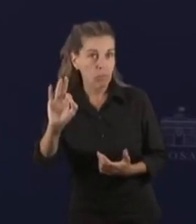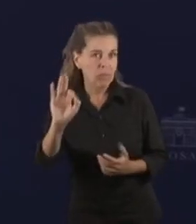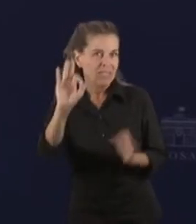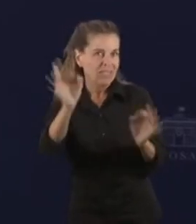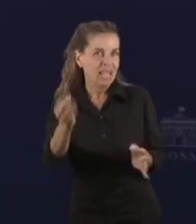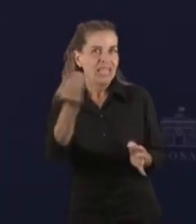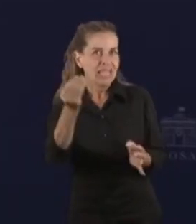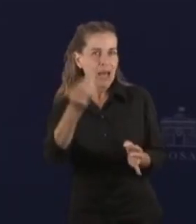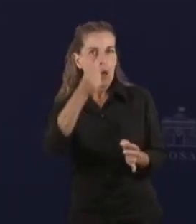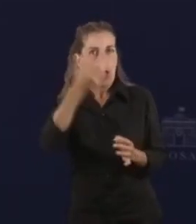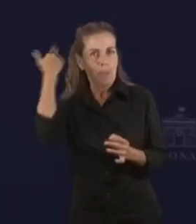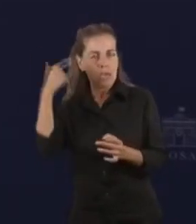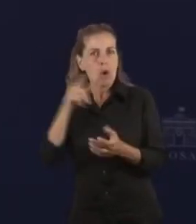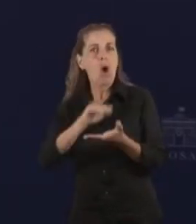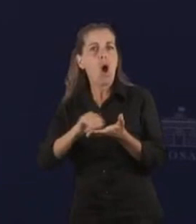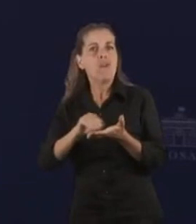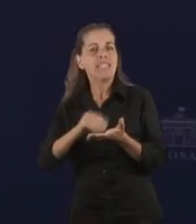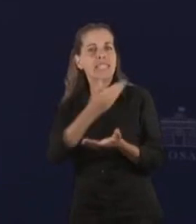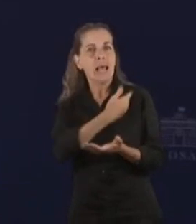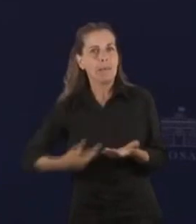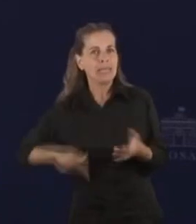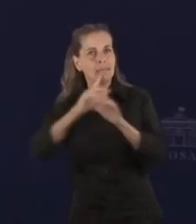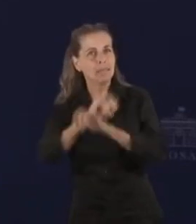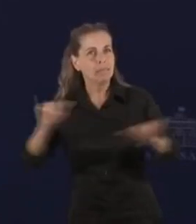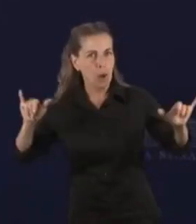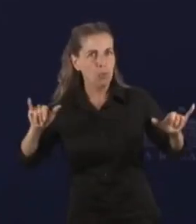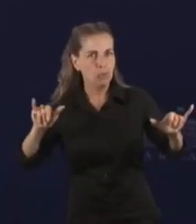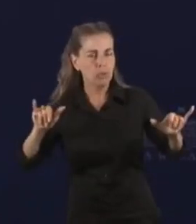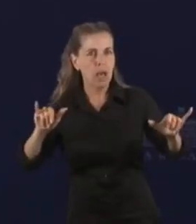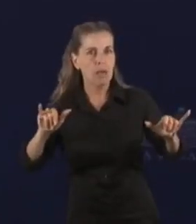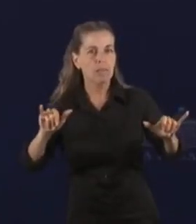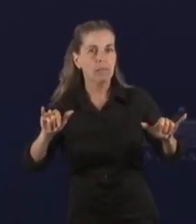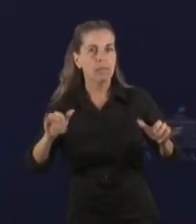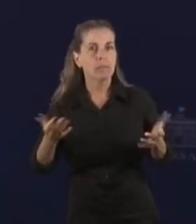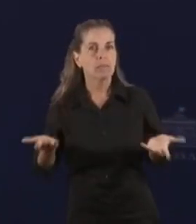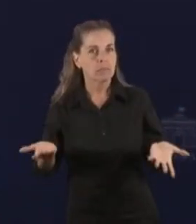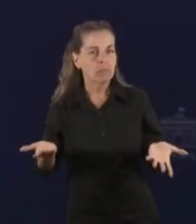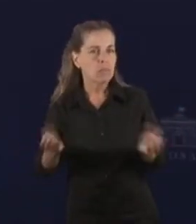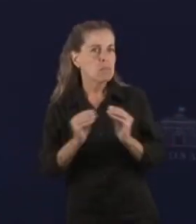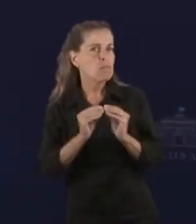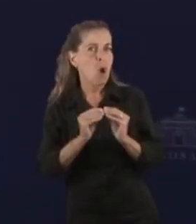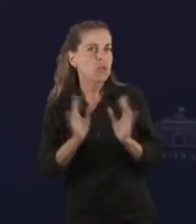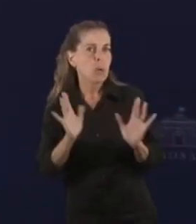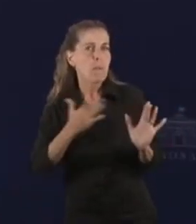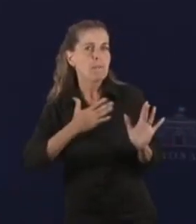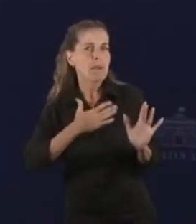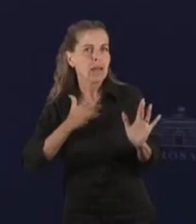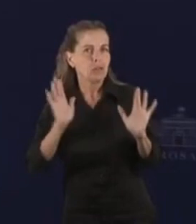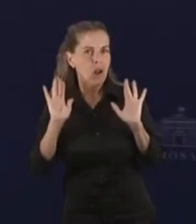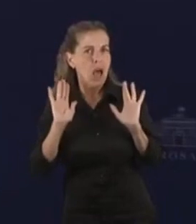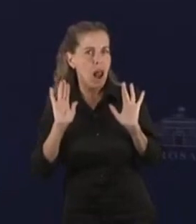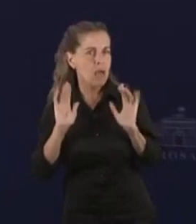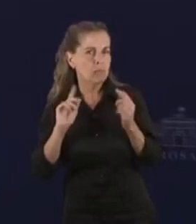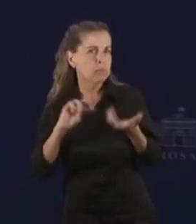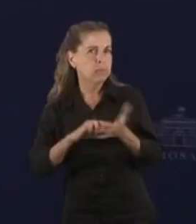se anunció a través de la oficina del presidente de la nación eh que por motivos personales en